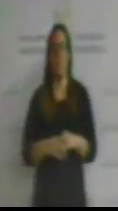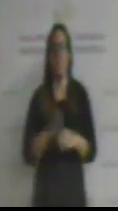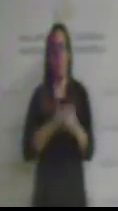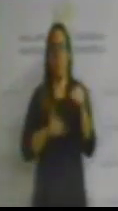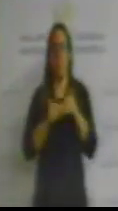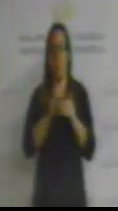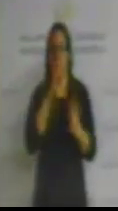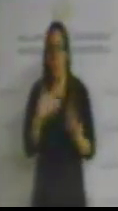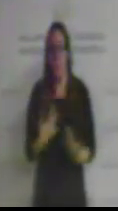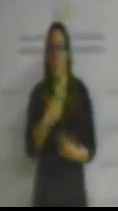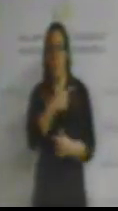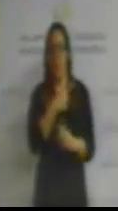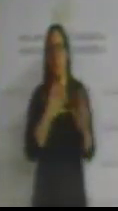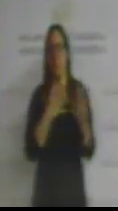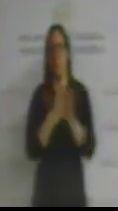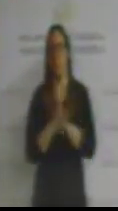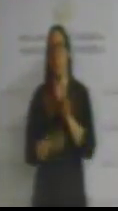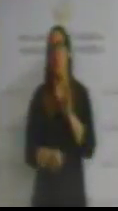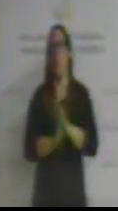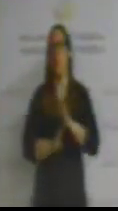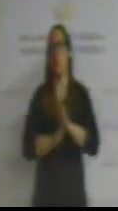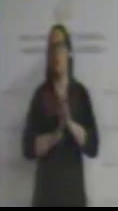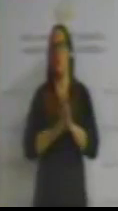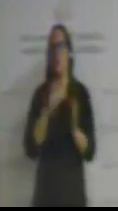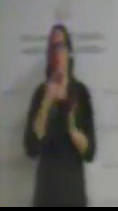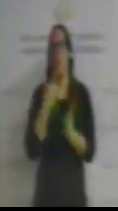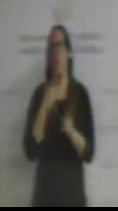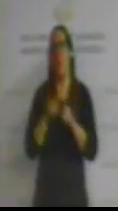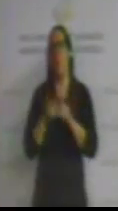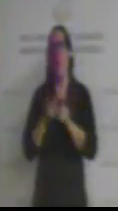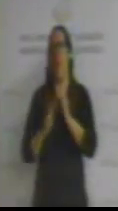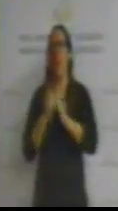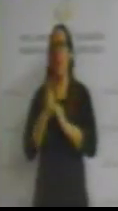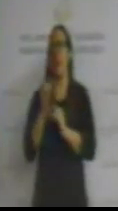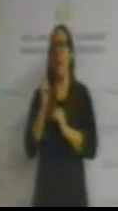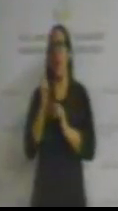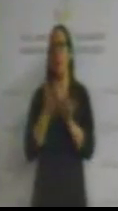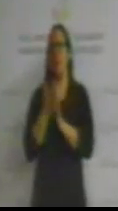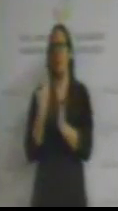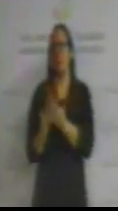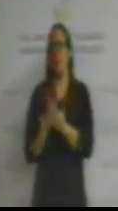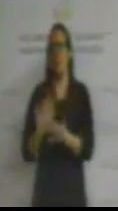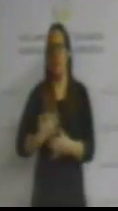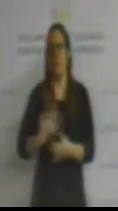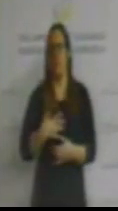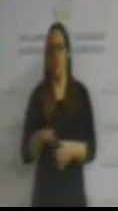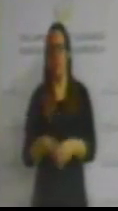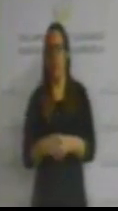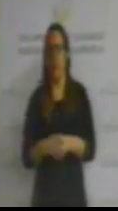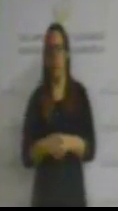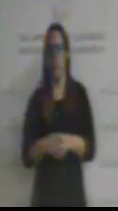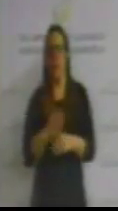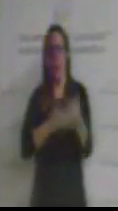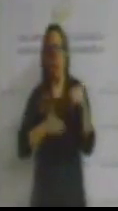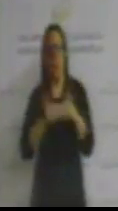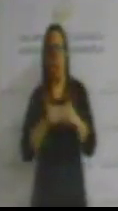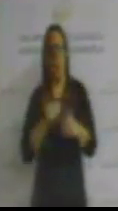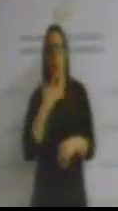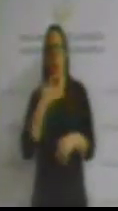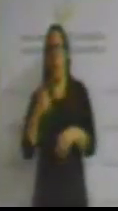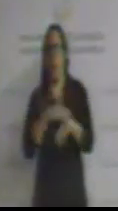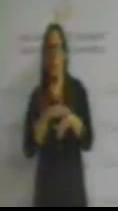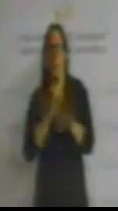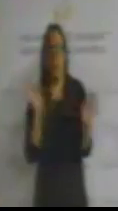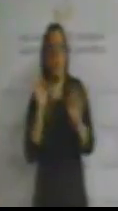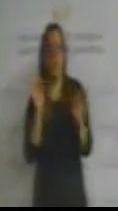hoy sigue justificando a ETA. EH Bildu no ha pedido perdón. EH Bildu no se avergüenza del apoyo que ha